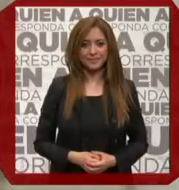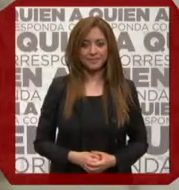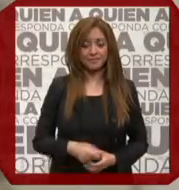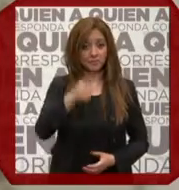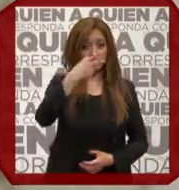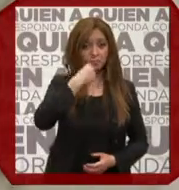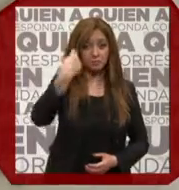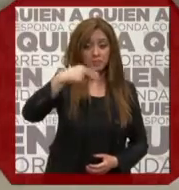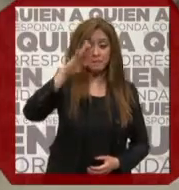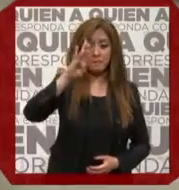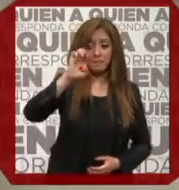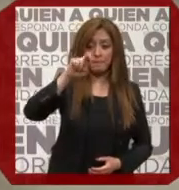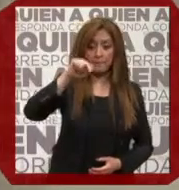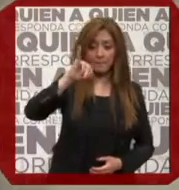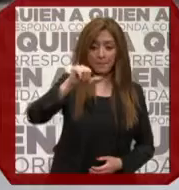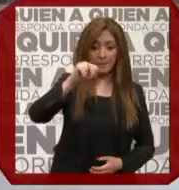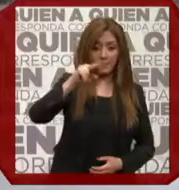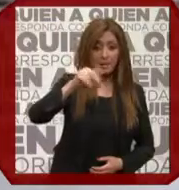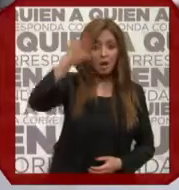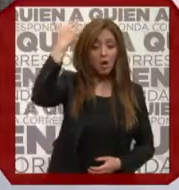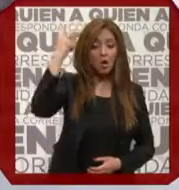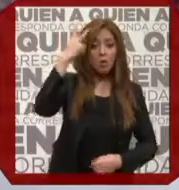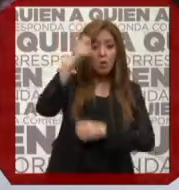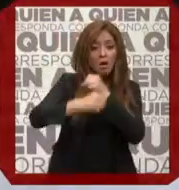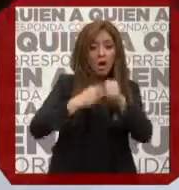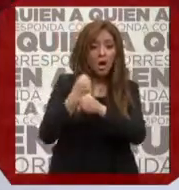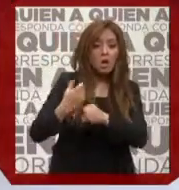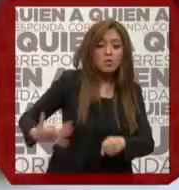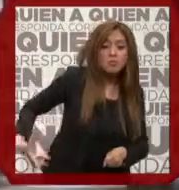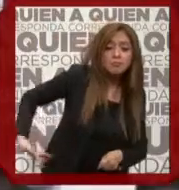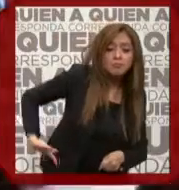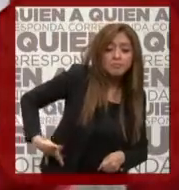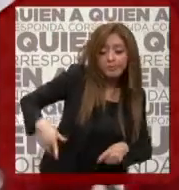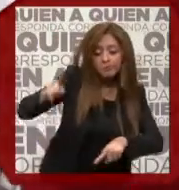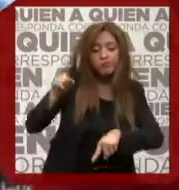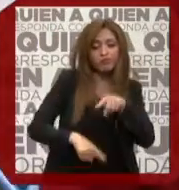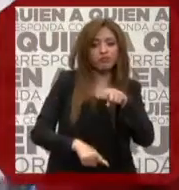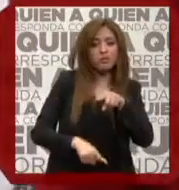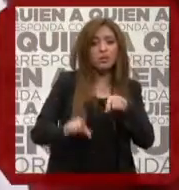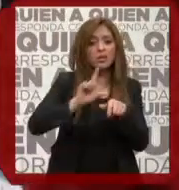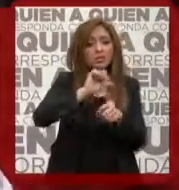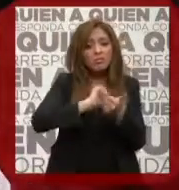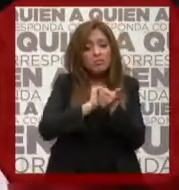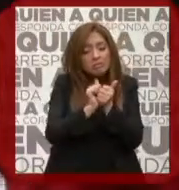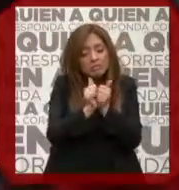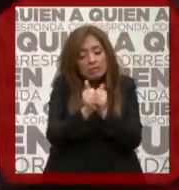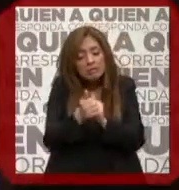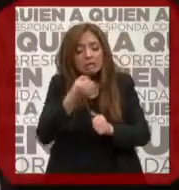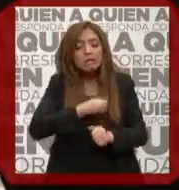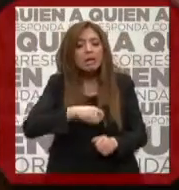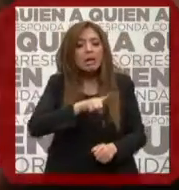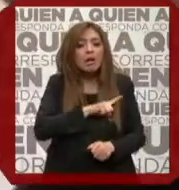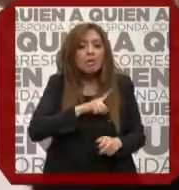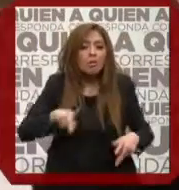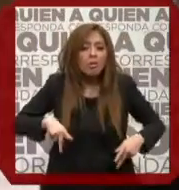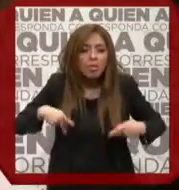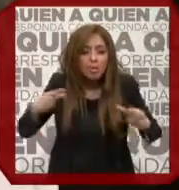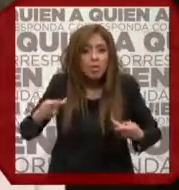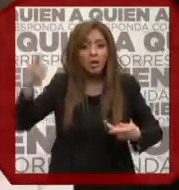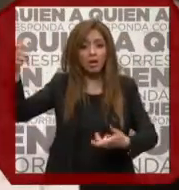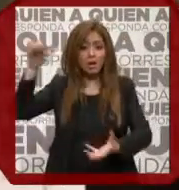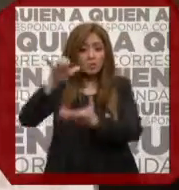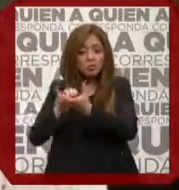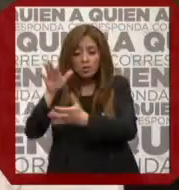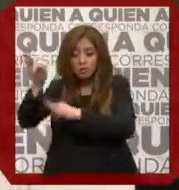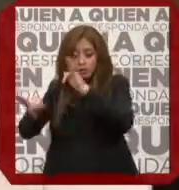A Benjamín hace 2 años le quitaron un riñón y su salud se ha ido deteriorando. Su esposa es quien lo cuida y requerían el apoyo para